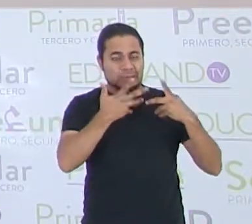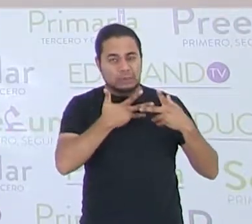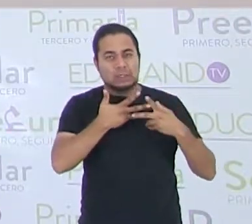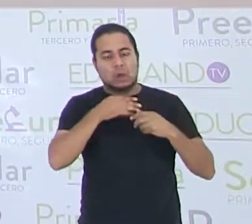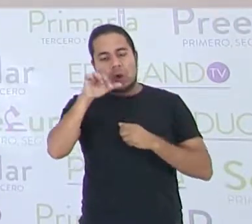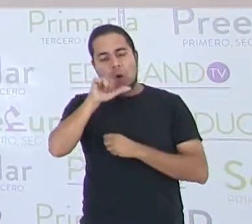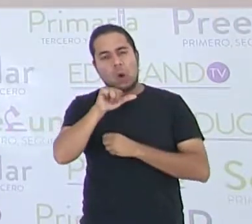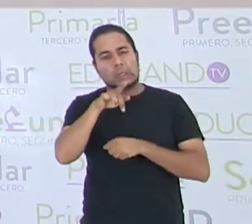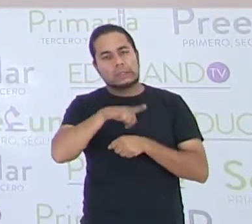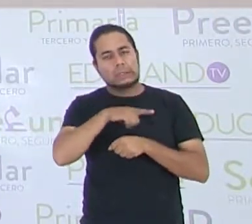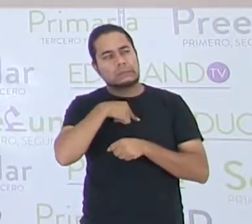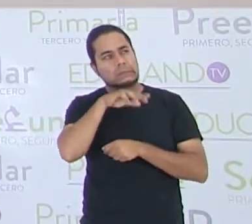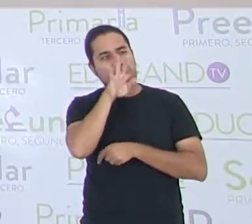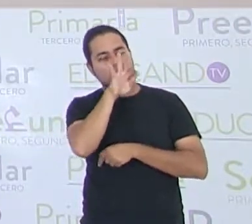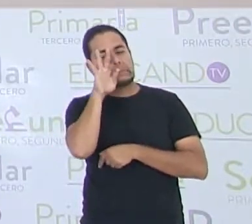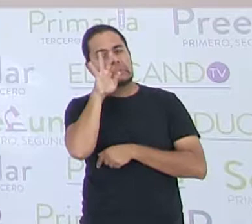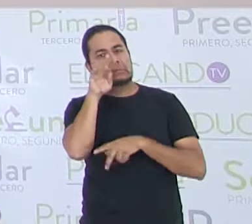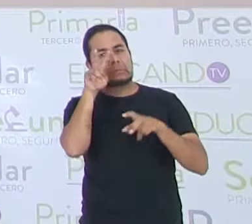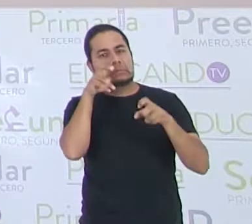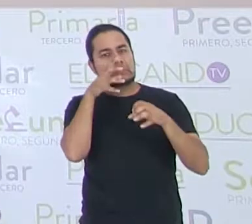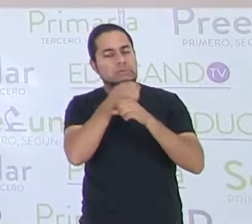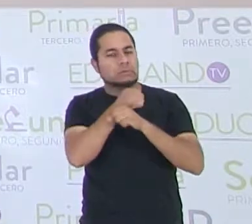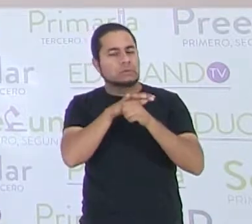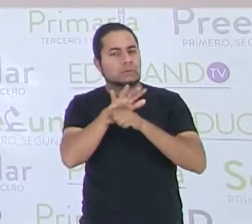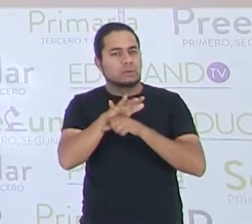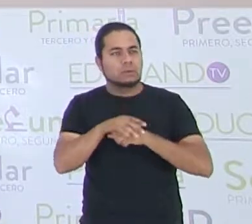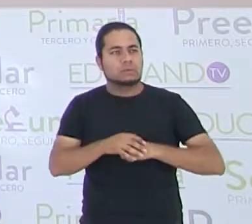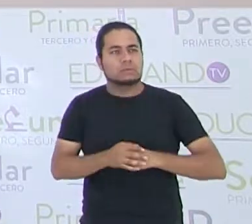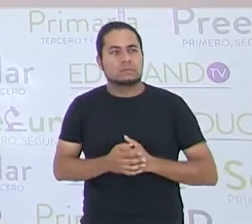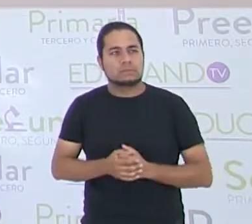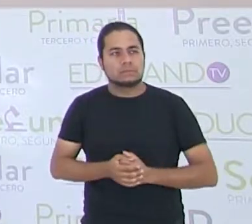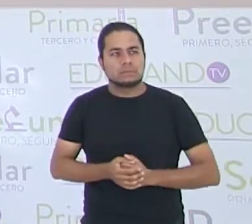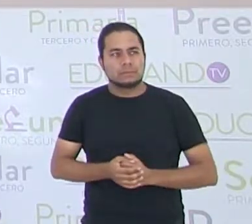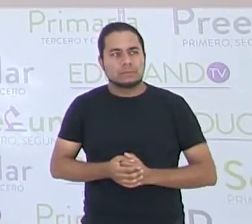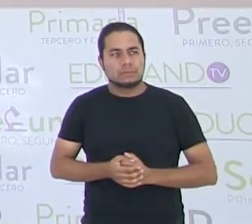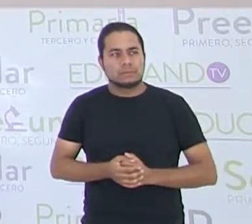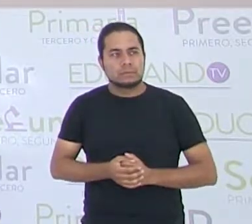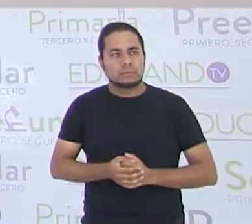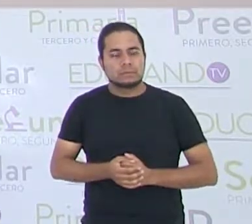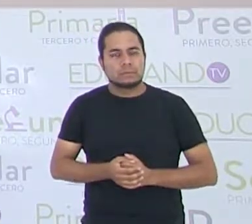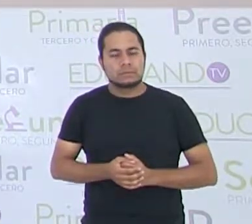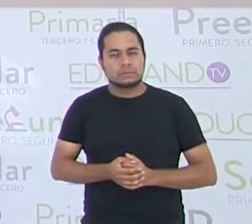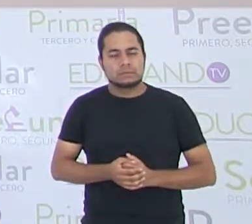vamos a tomar el refrán que dice, más vale